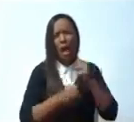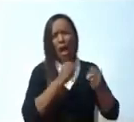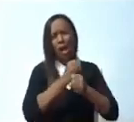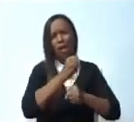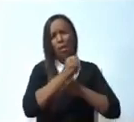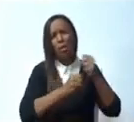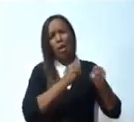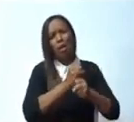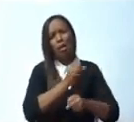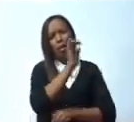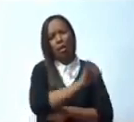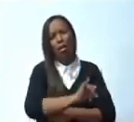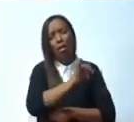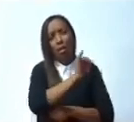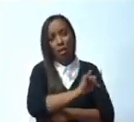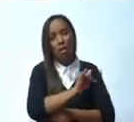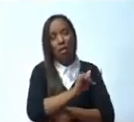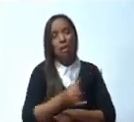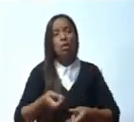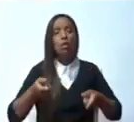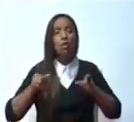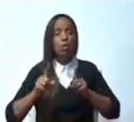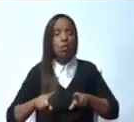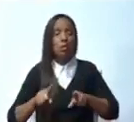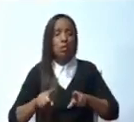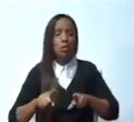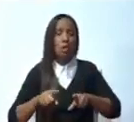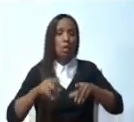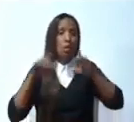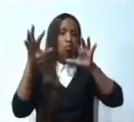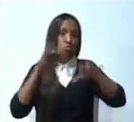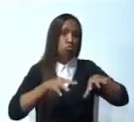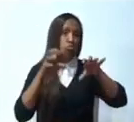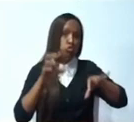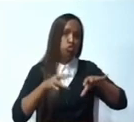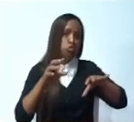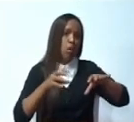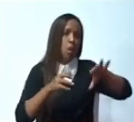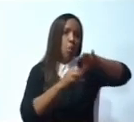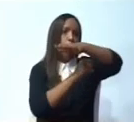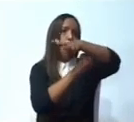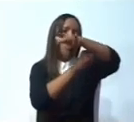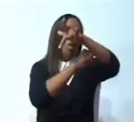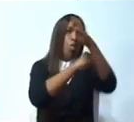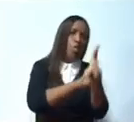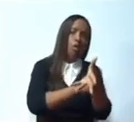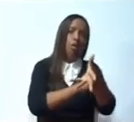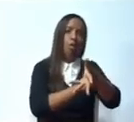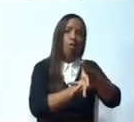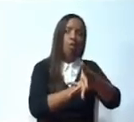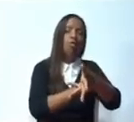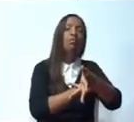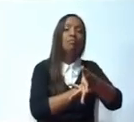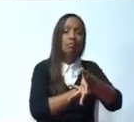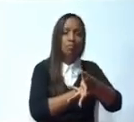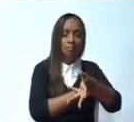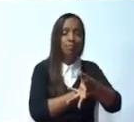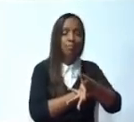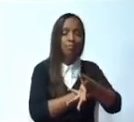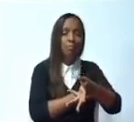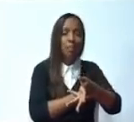de ese puente se comunican muchas comunidades. Estamos hablando que